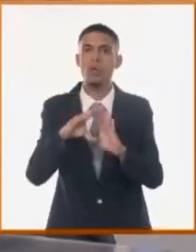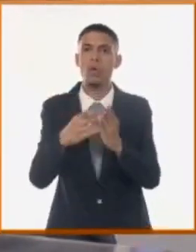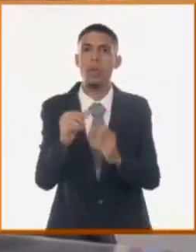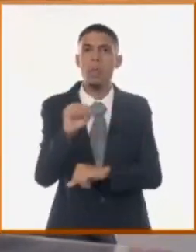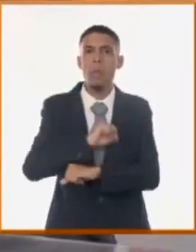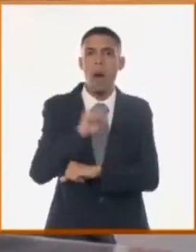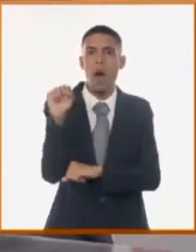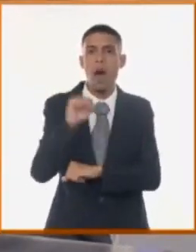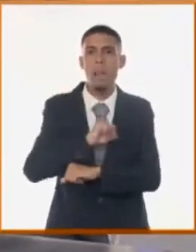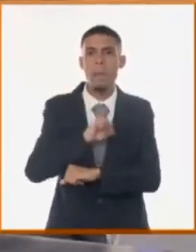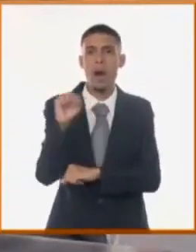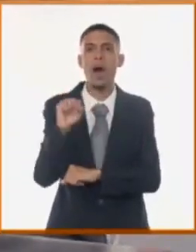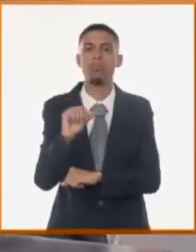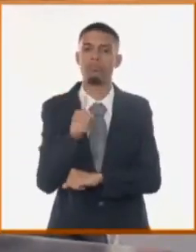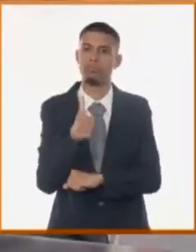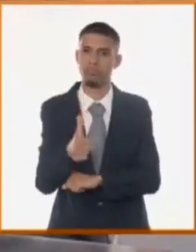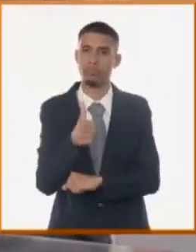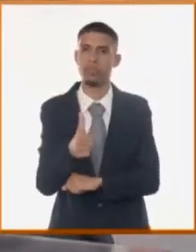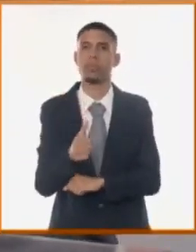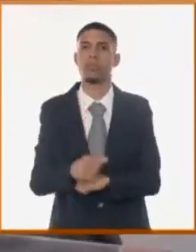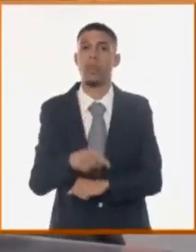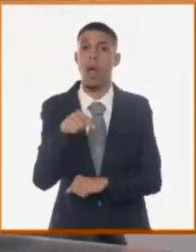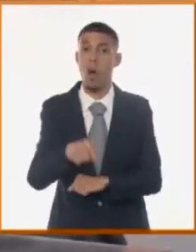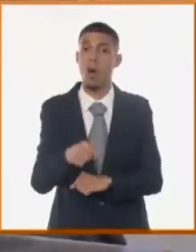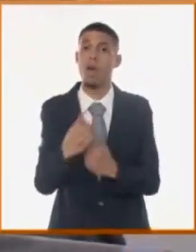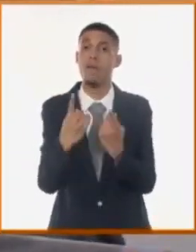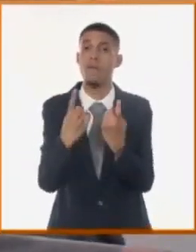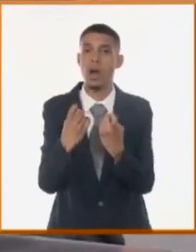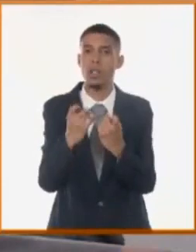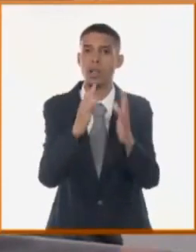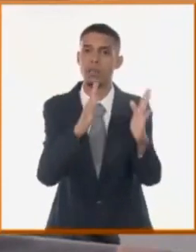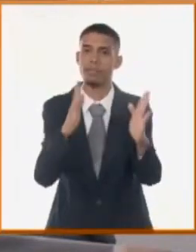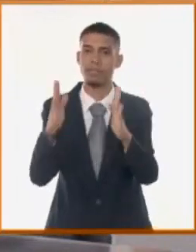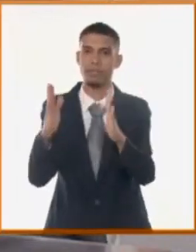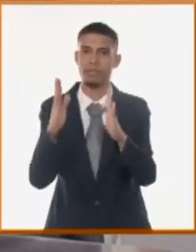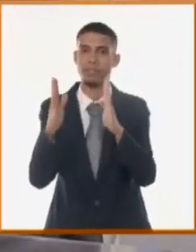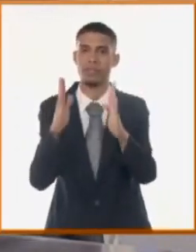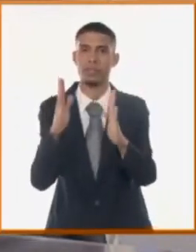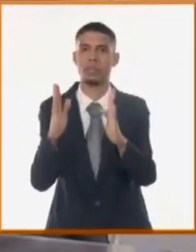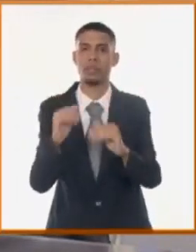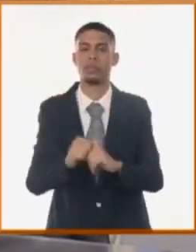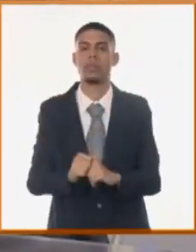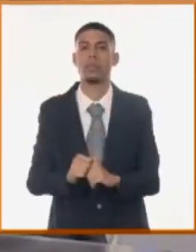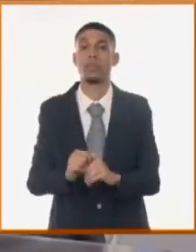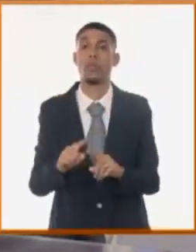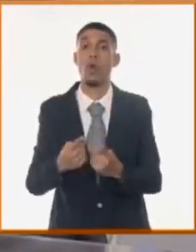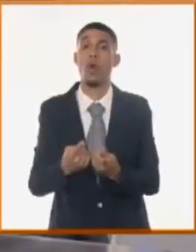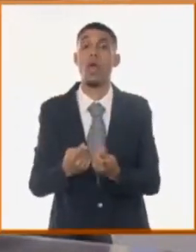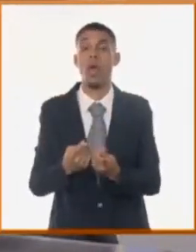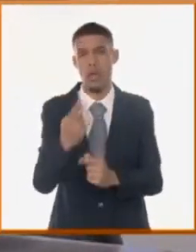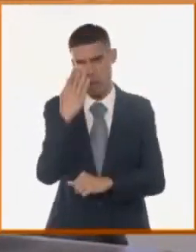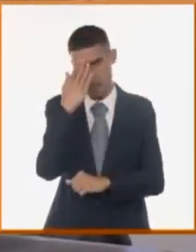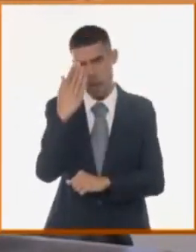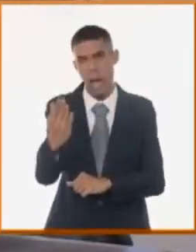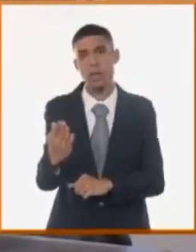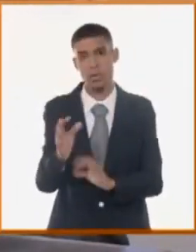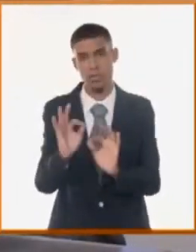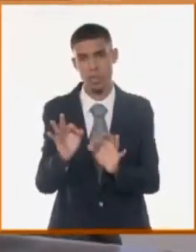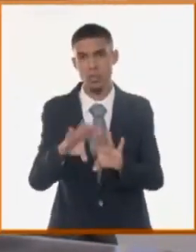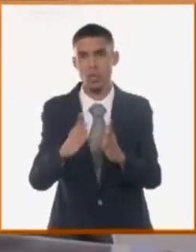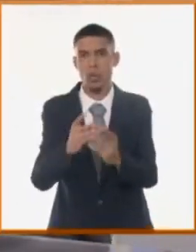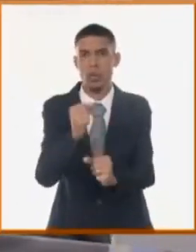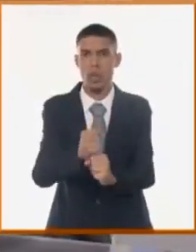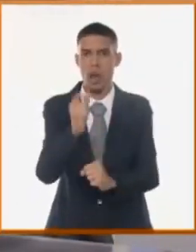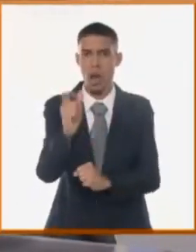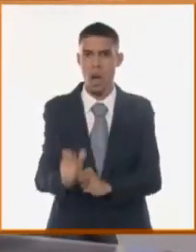son muestras de todo lo que es, con el empeño y con la dedicación de cada uno de nuestros trabajadores y con el apoyo de nuestro Estado, de